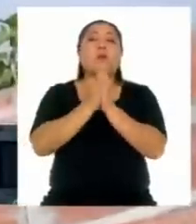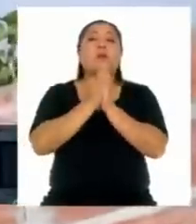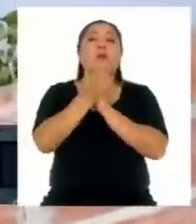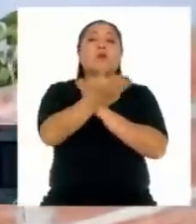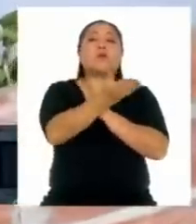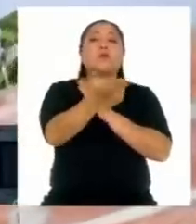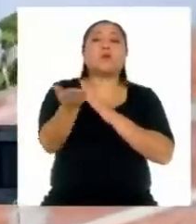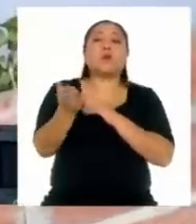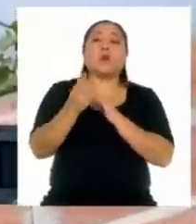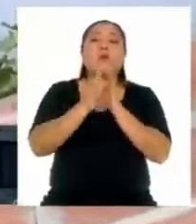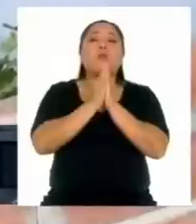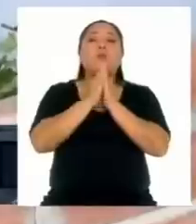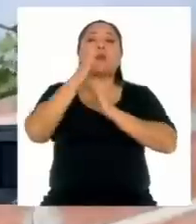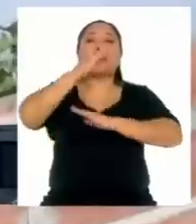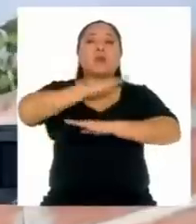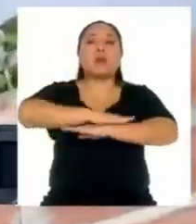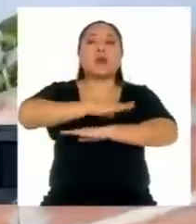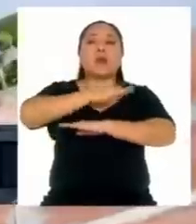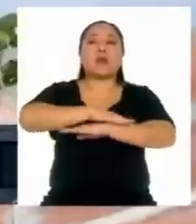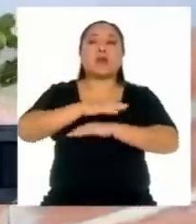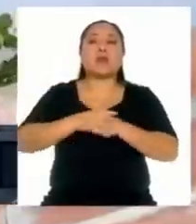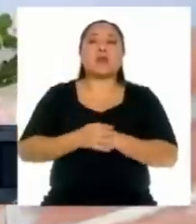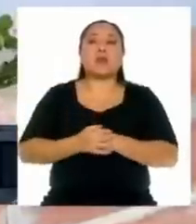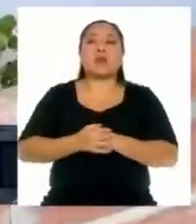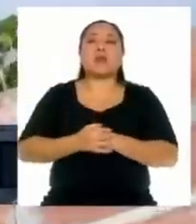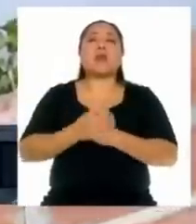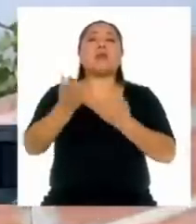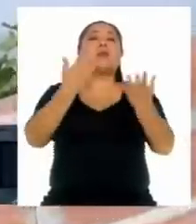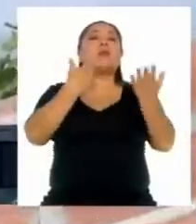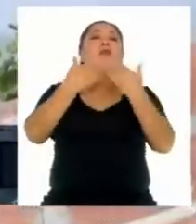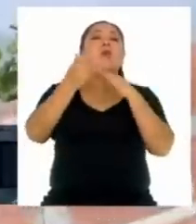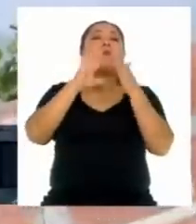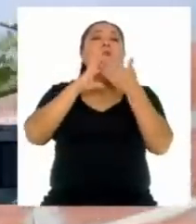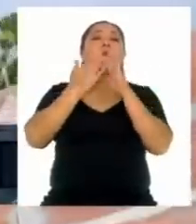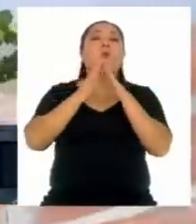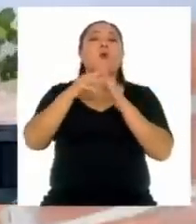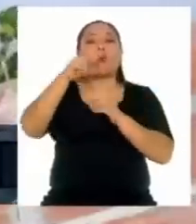ustedes tranquilidad y llamo al pueblo peruano